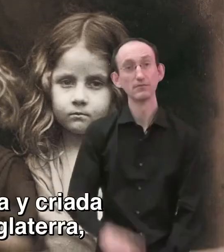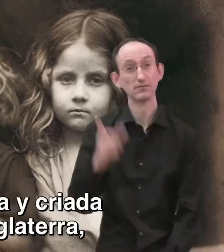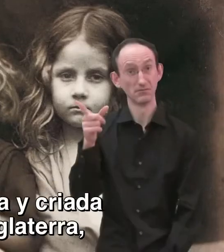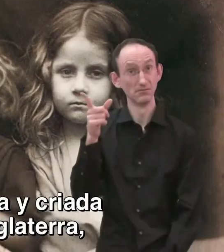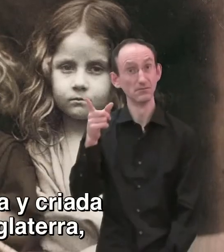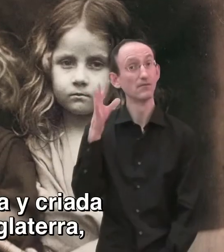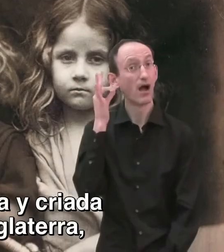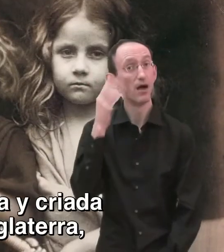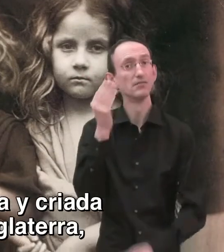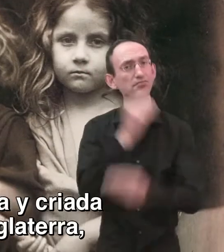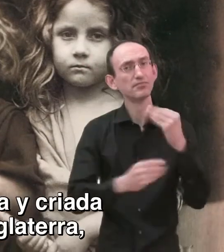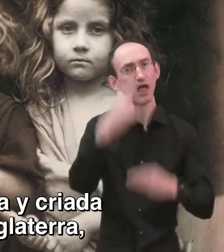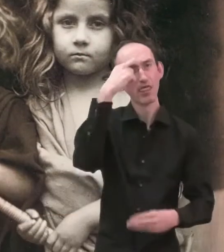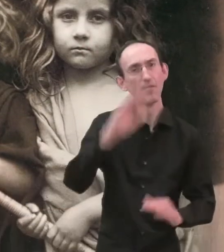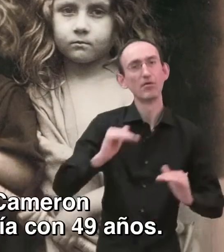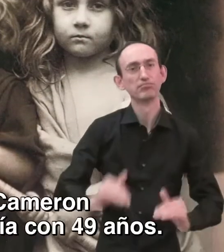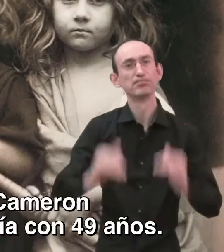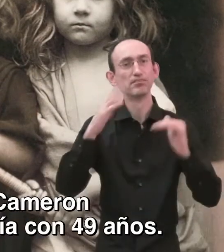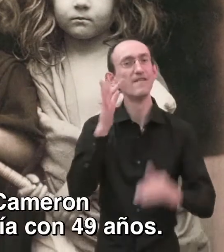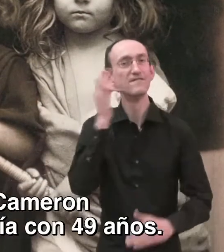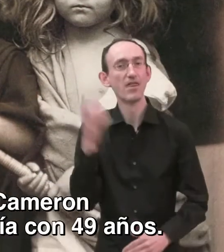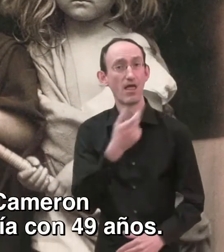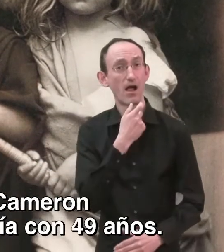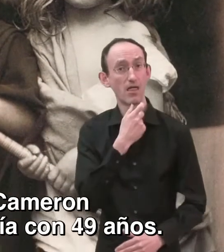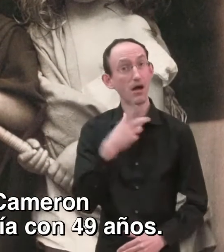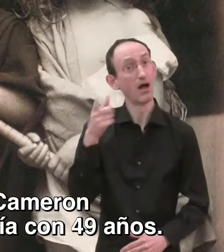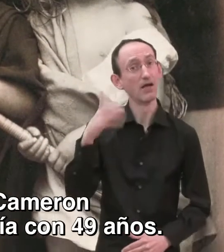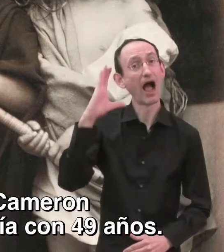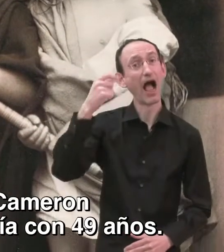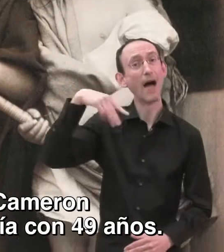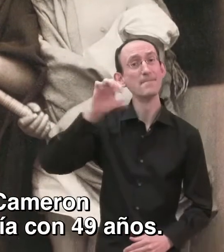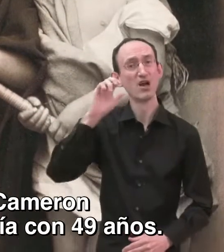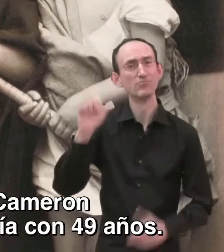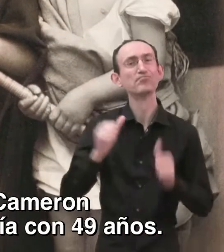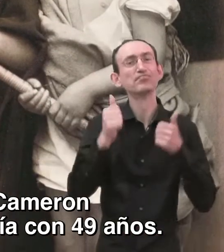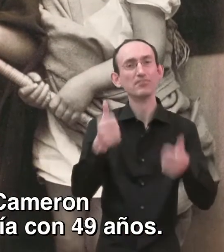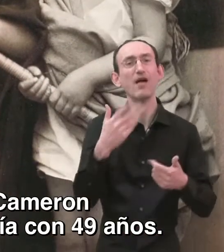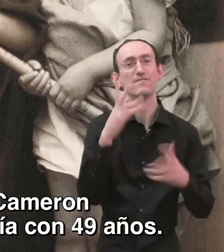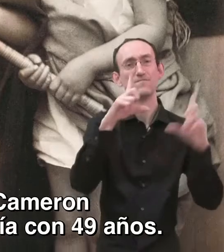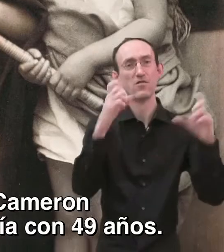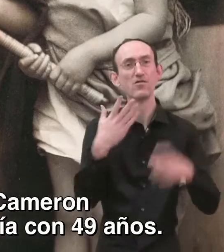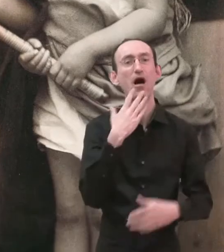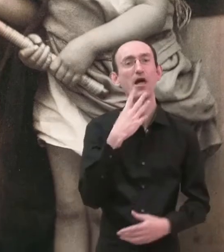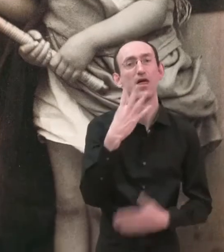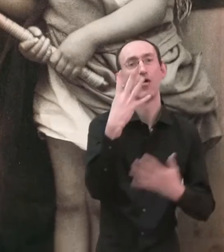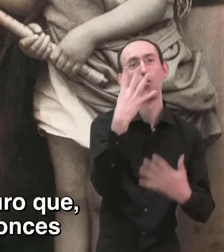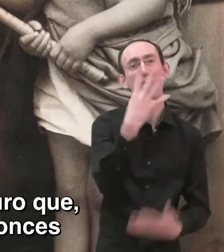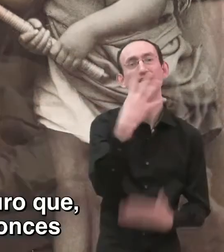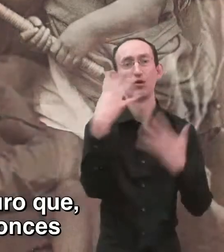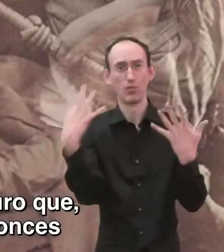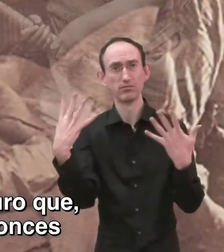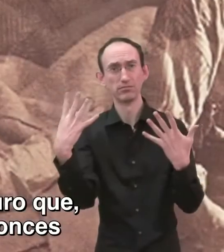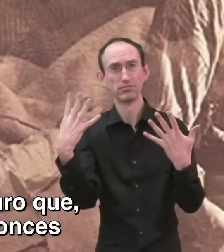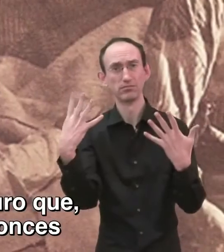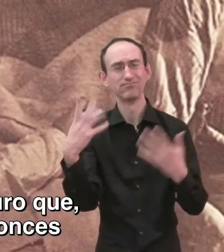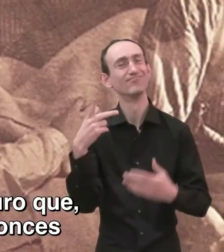Nacida en la India y criada en Francia e Inglaterra, Julia Margaret Cameron se inició en la fotografía con 49 años. Se